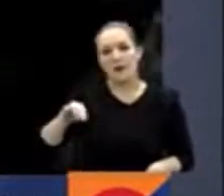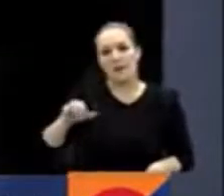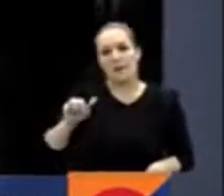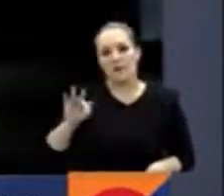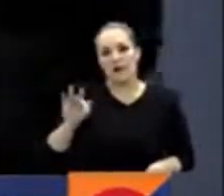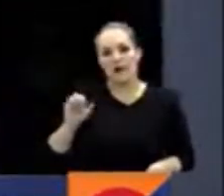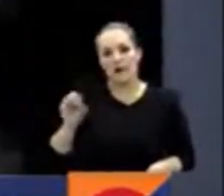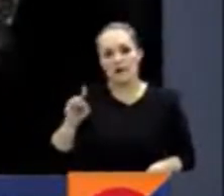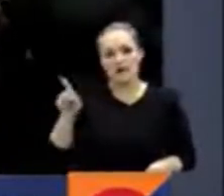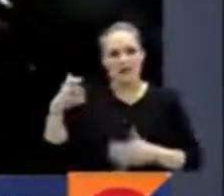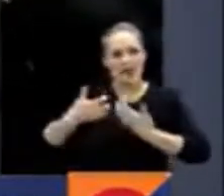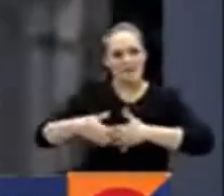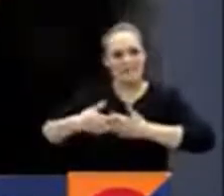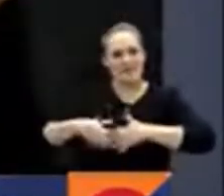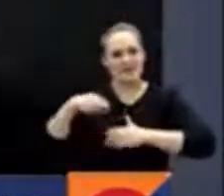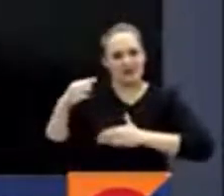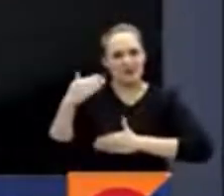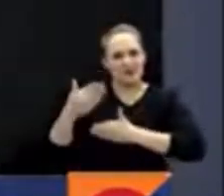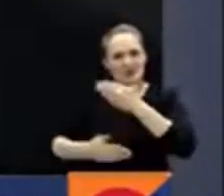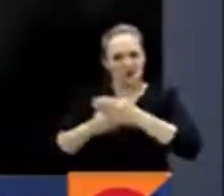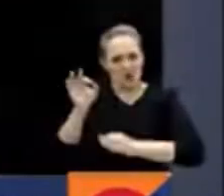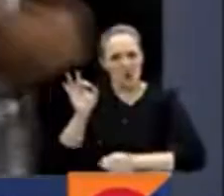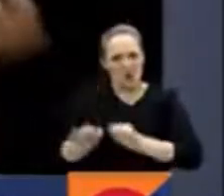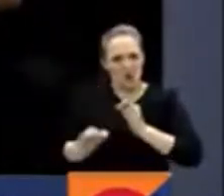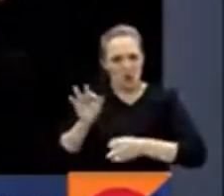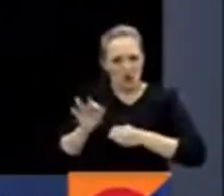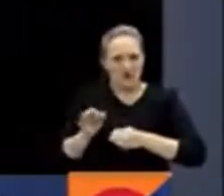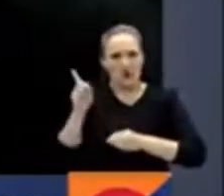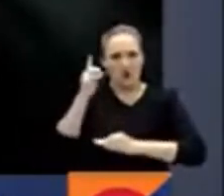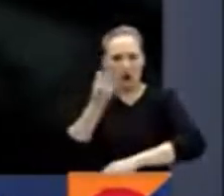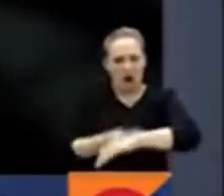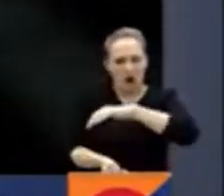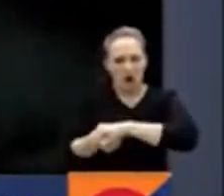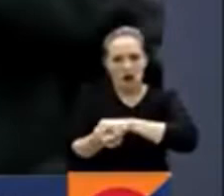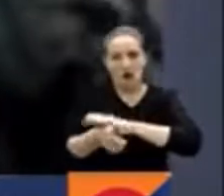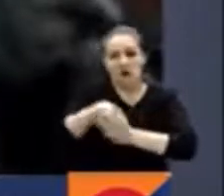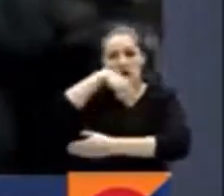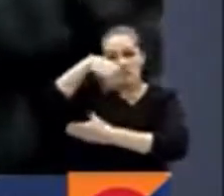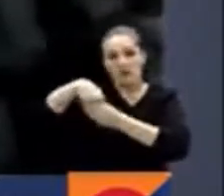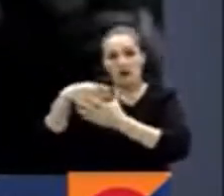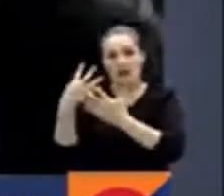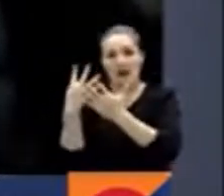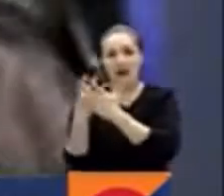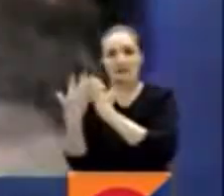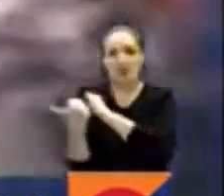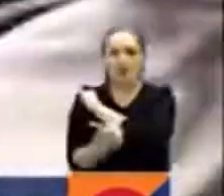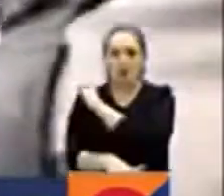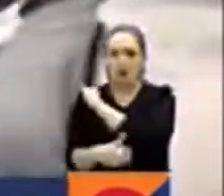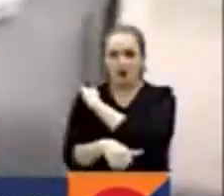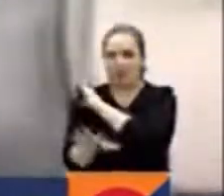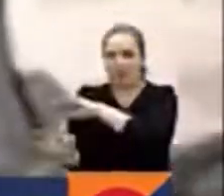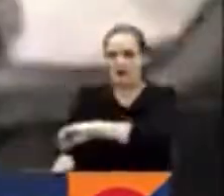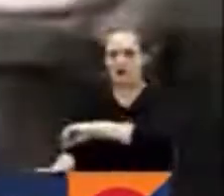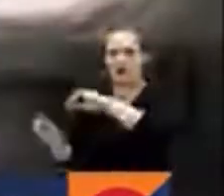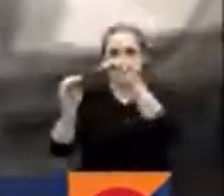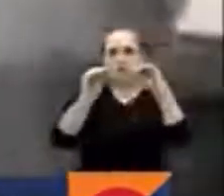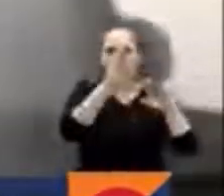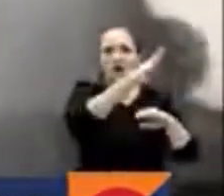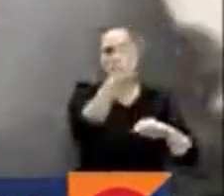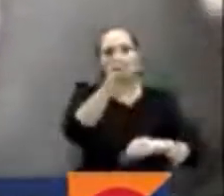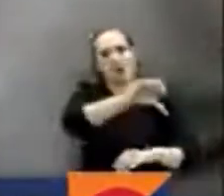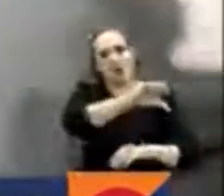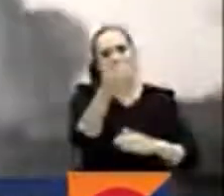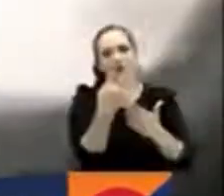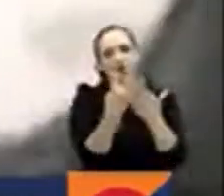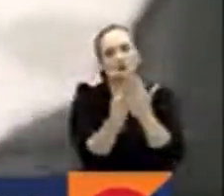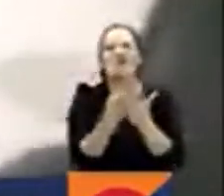procesado por el caso Hyundai y quien estaba en la cárcel de Cóbita, Boyacá, fue trasladado a una cárcel de Barranquilla. La decisión fue tomada luego